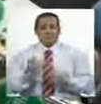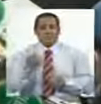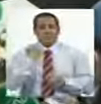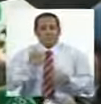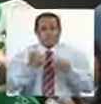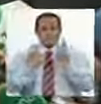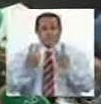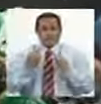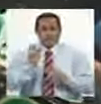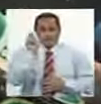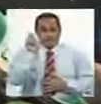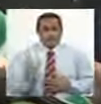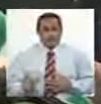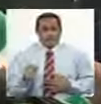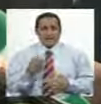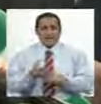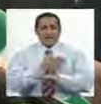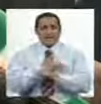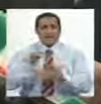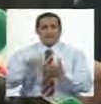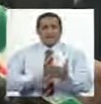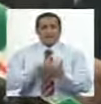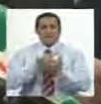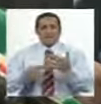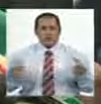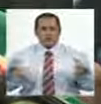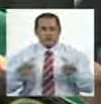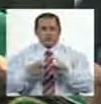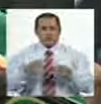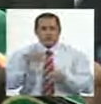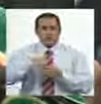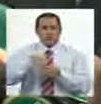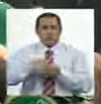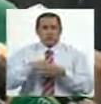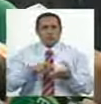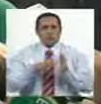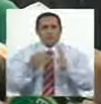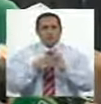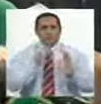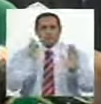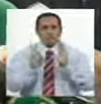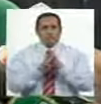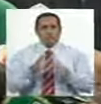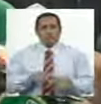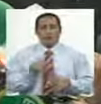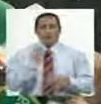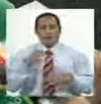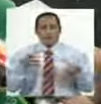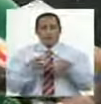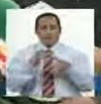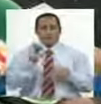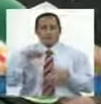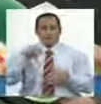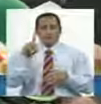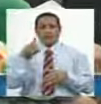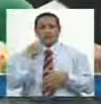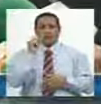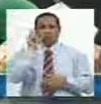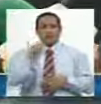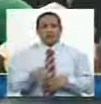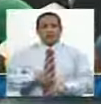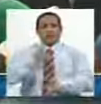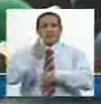él prácticamente haya tachado al comité electoral. Es decir, en el fútbol peruano hay un amo y señor